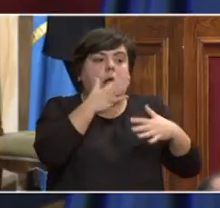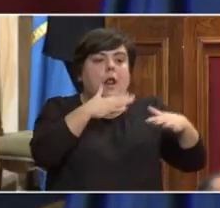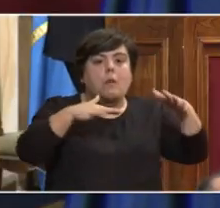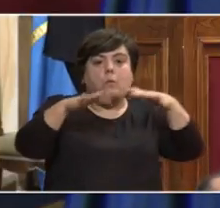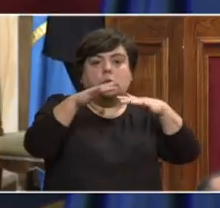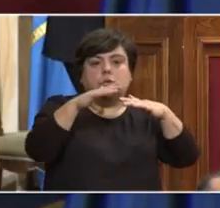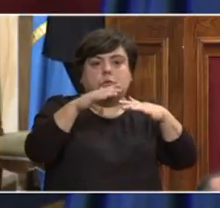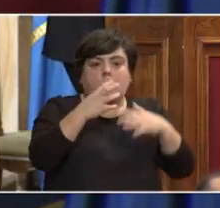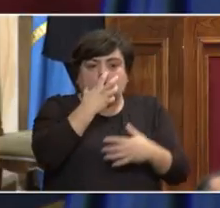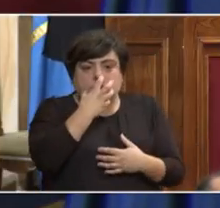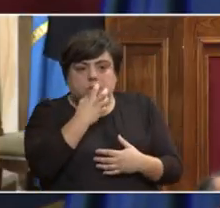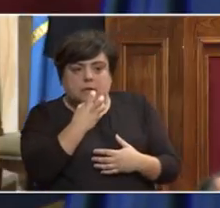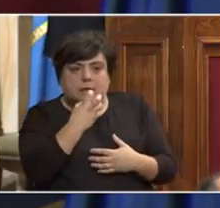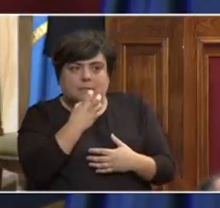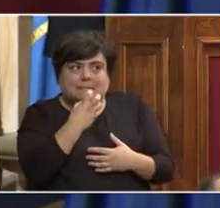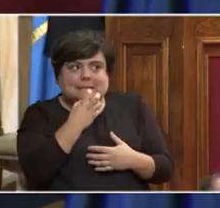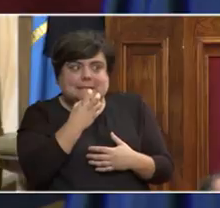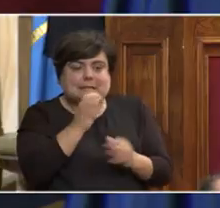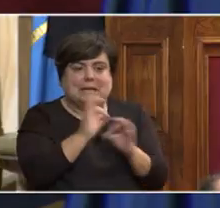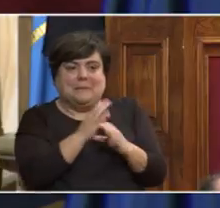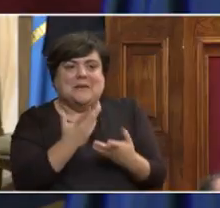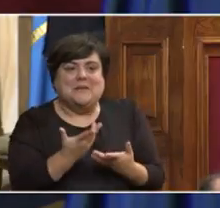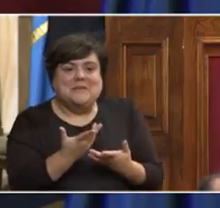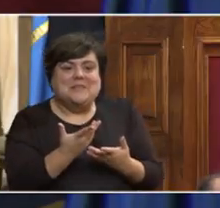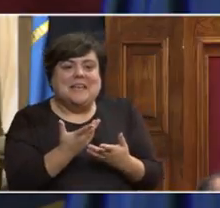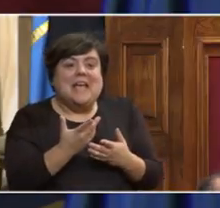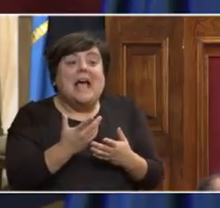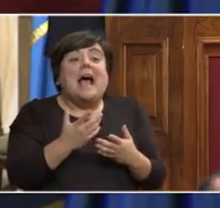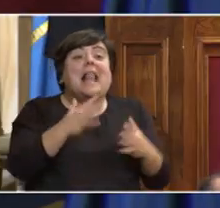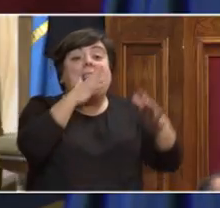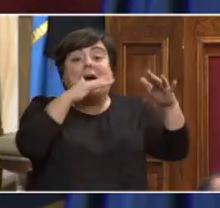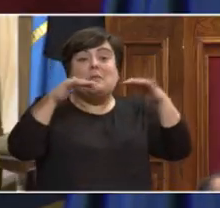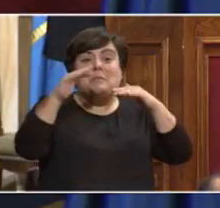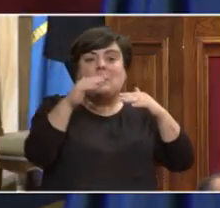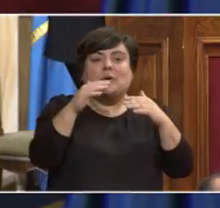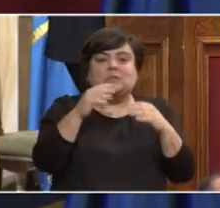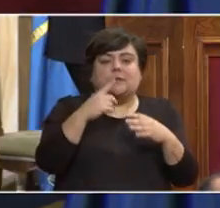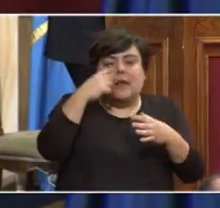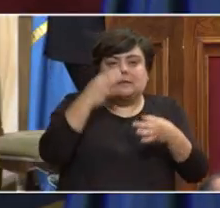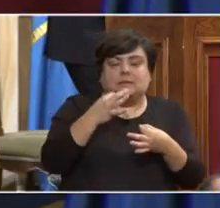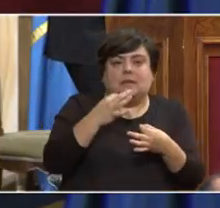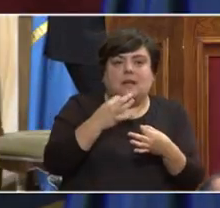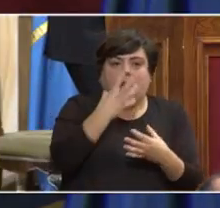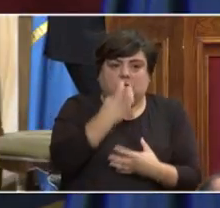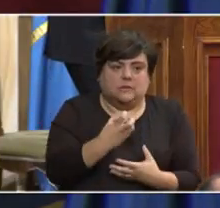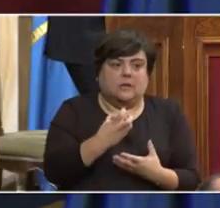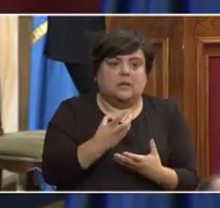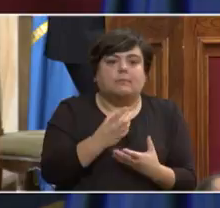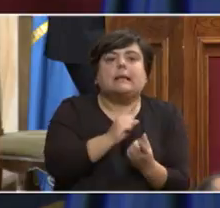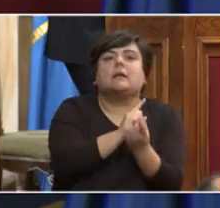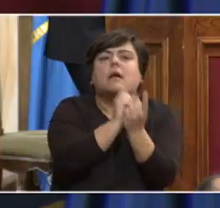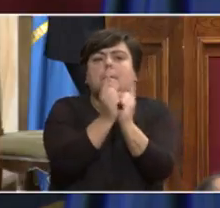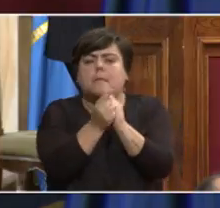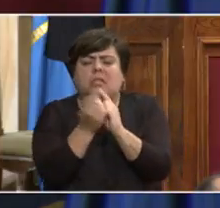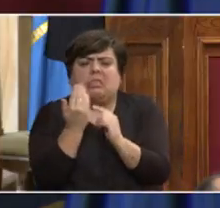y solemne, me di cuenta enseguida, la atmósfera seria y solemne de las clases ha cambiado mucho últimamente.